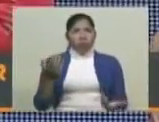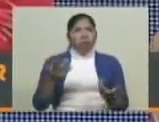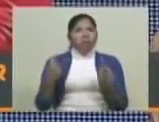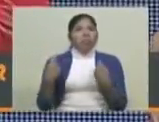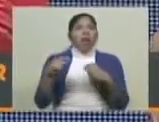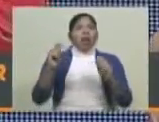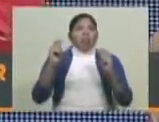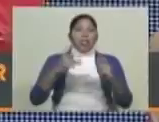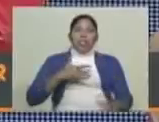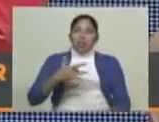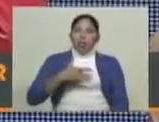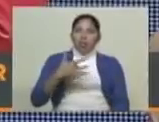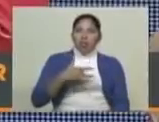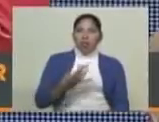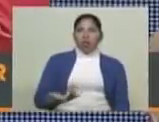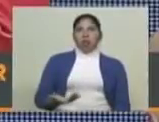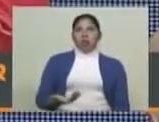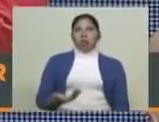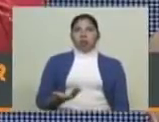de sentir